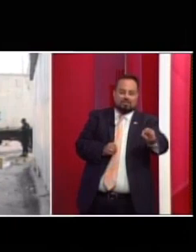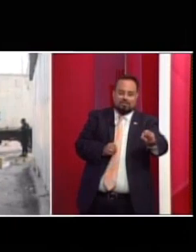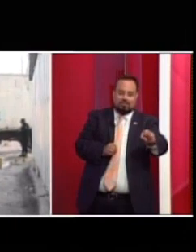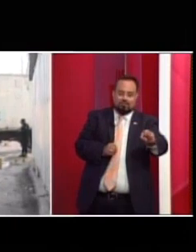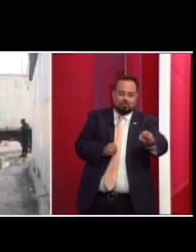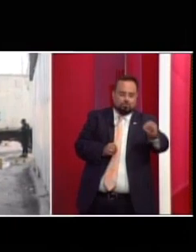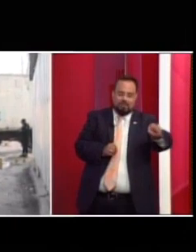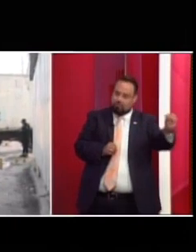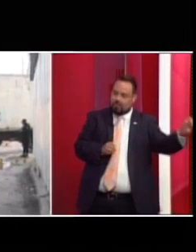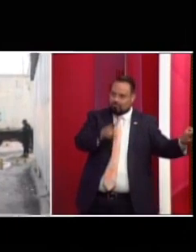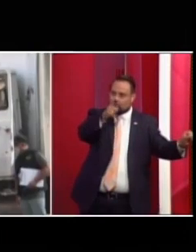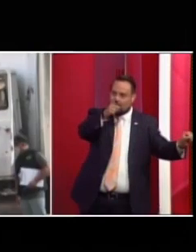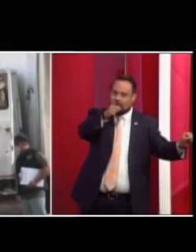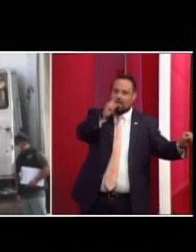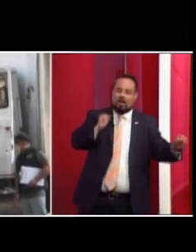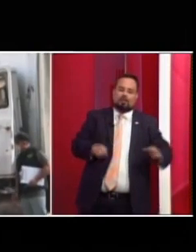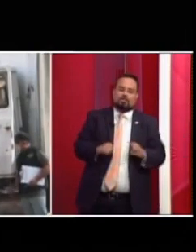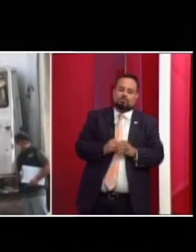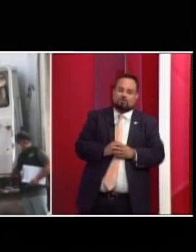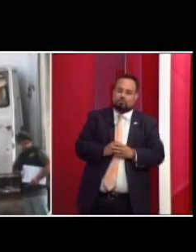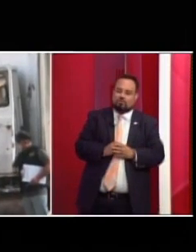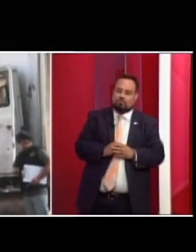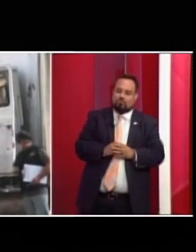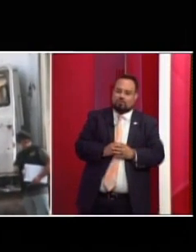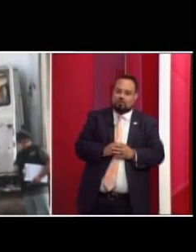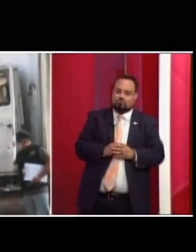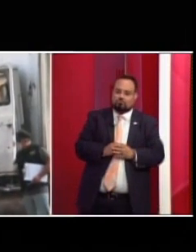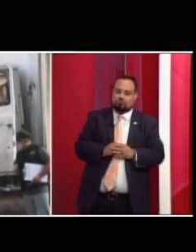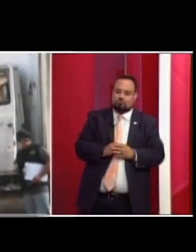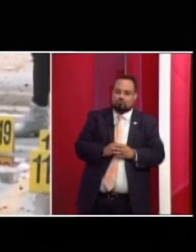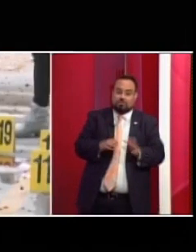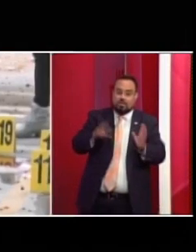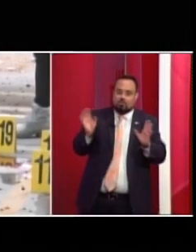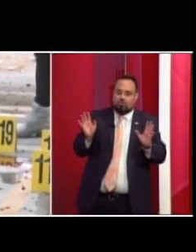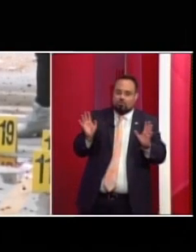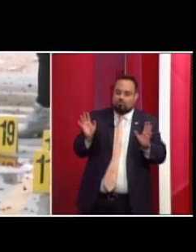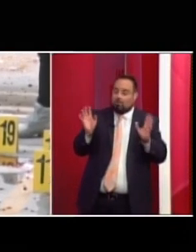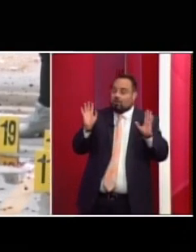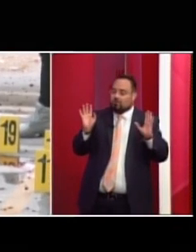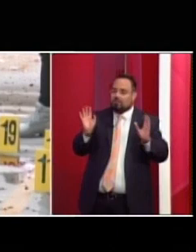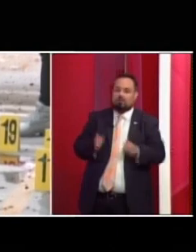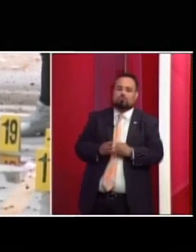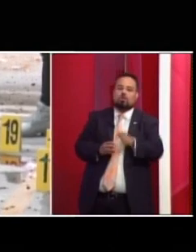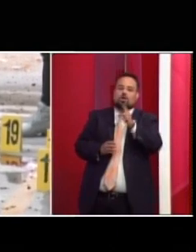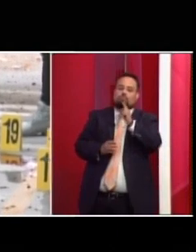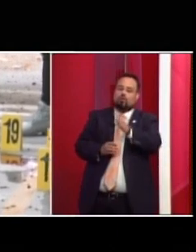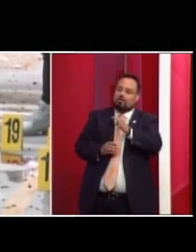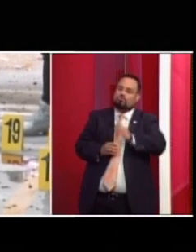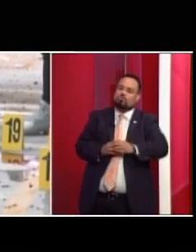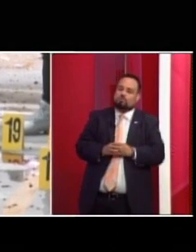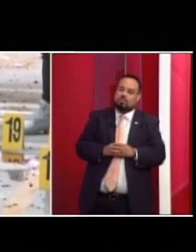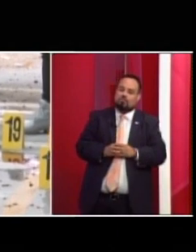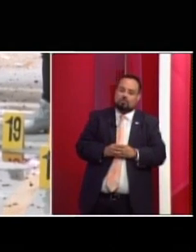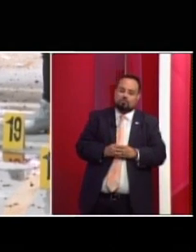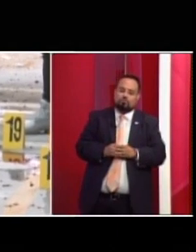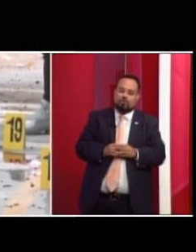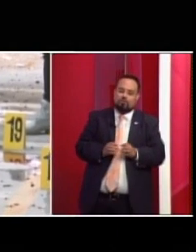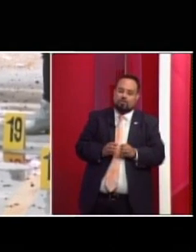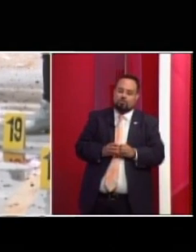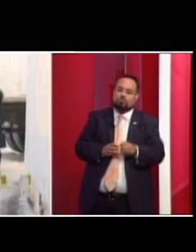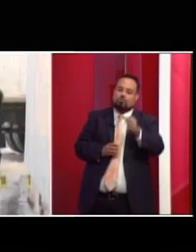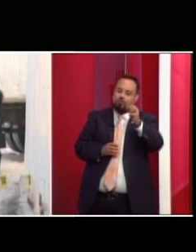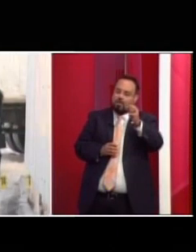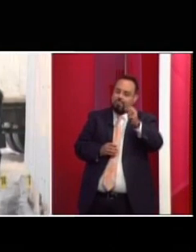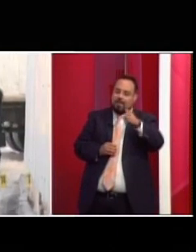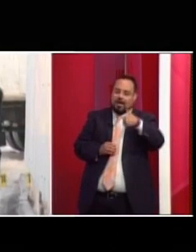bueno han de ser allanamientos para poder capturar a aquellas personas que lo mataron sino porque no sabemos por qué estos allanamientos fueron